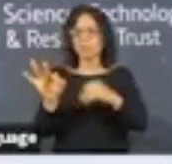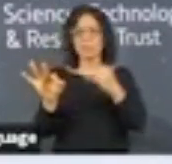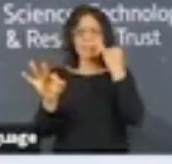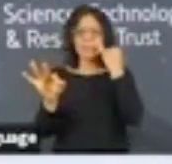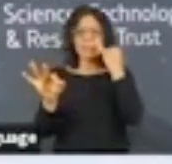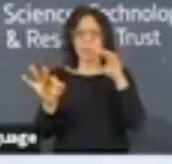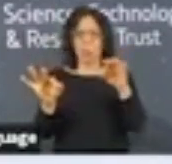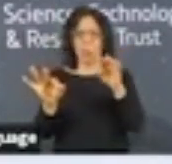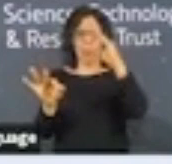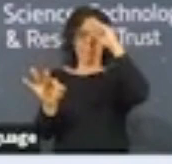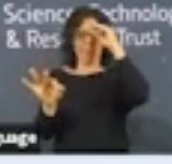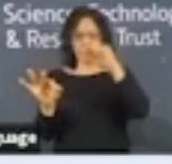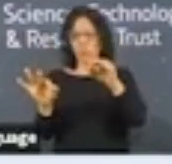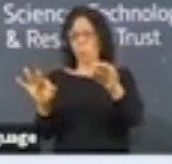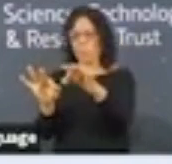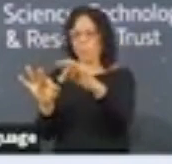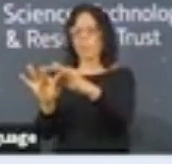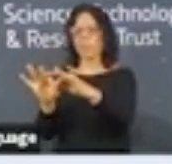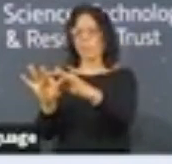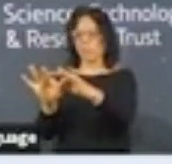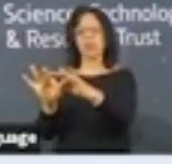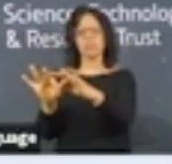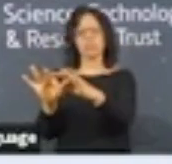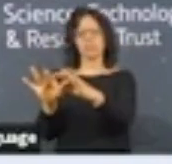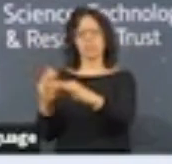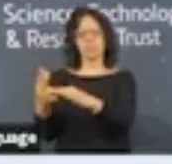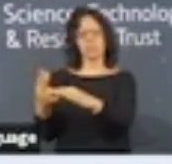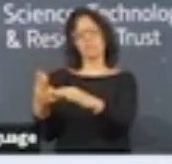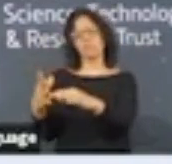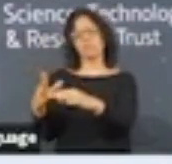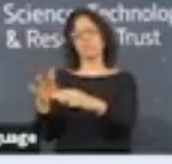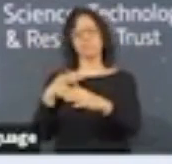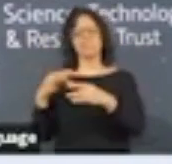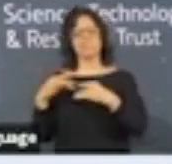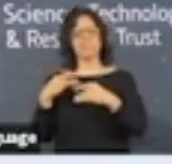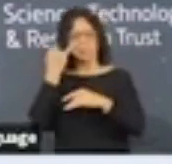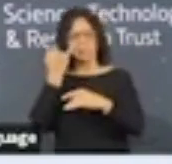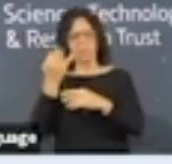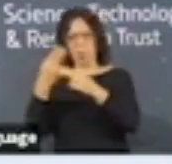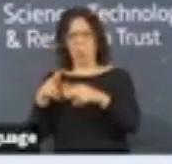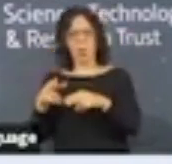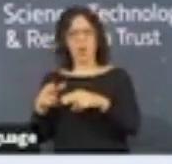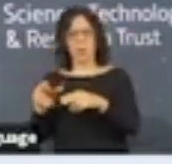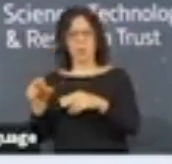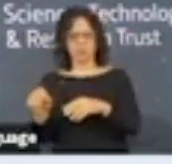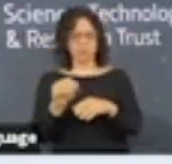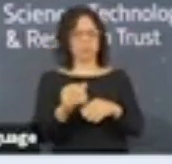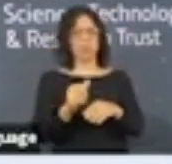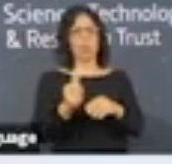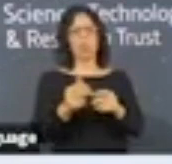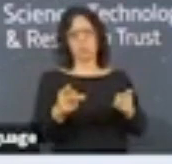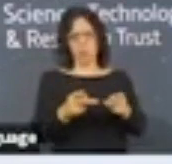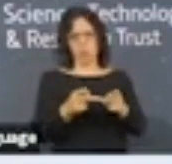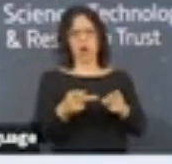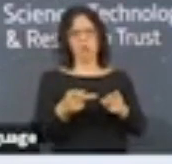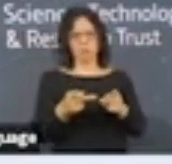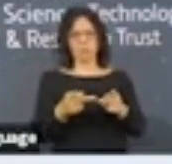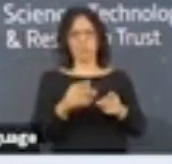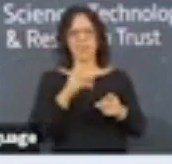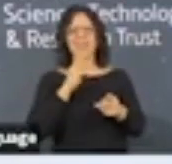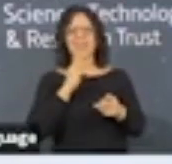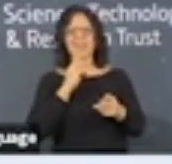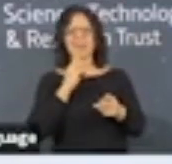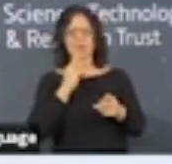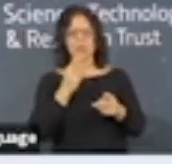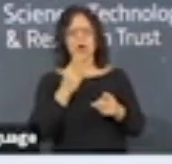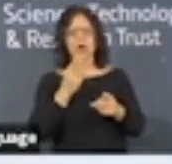ese regulador de crecimiento, y cuando van a colocar sus huevos en otros recipientes, contaminan el agua